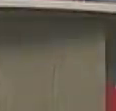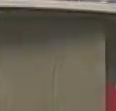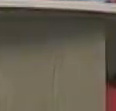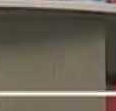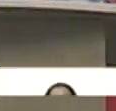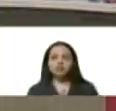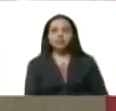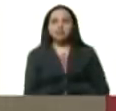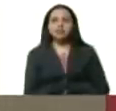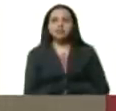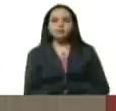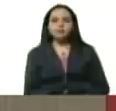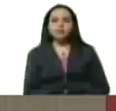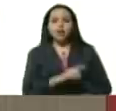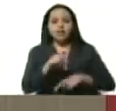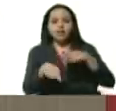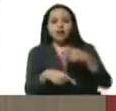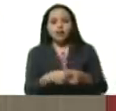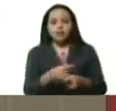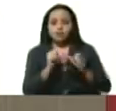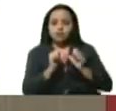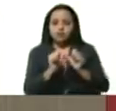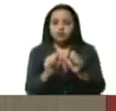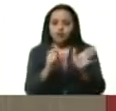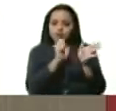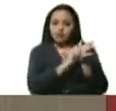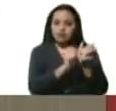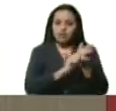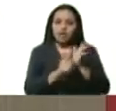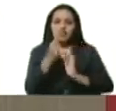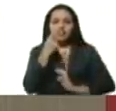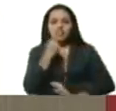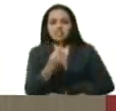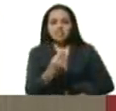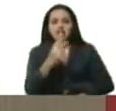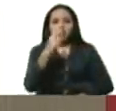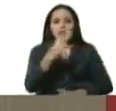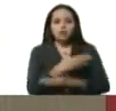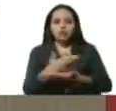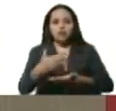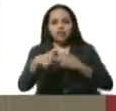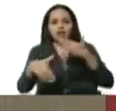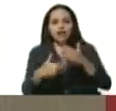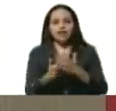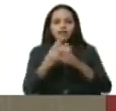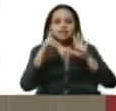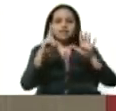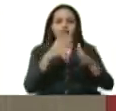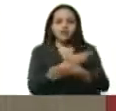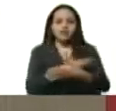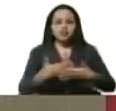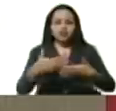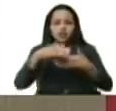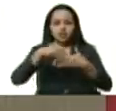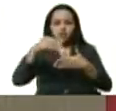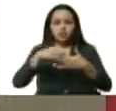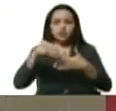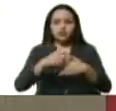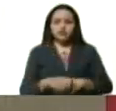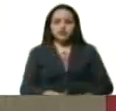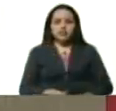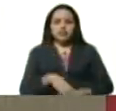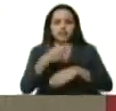Después sigue el artículo, señala que buscaron de 2 millones a 7 millones de dólares entre los mismos líderes de la oposición, hicieron una vaca